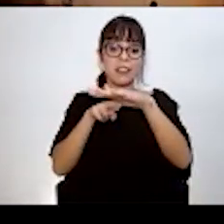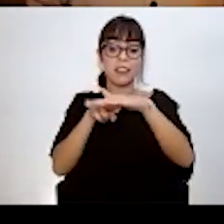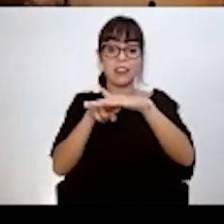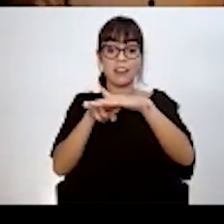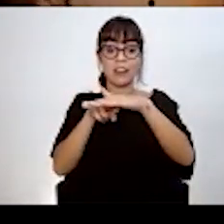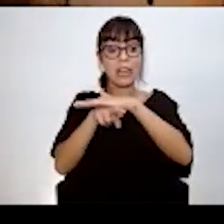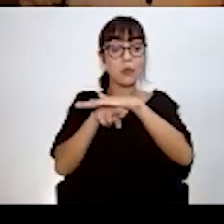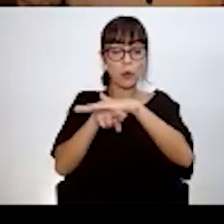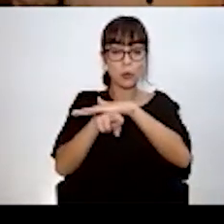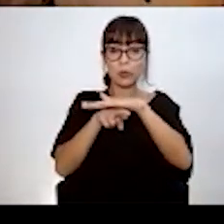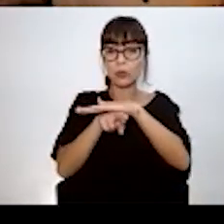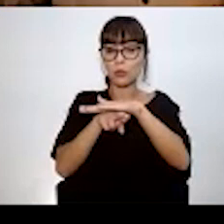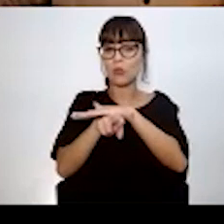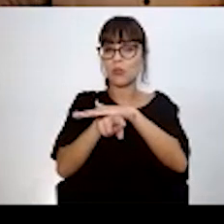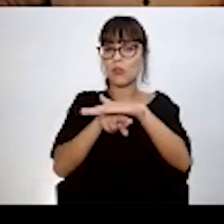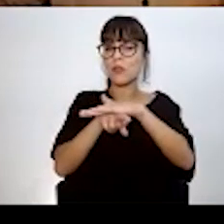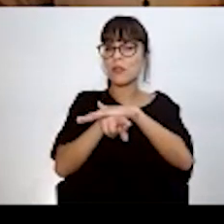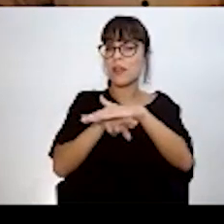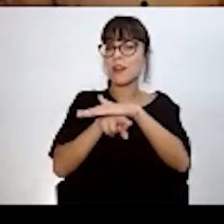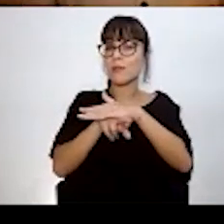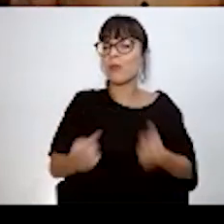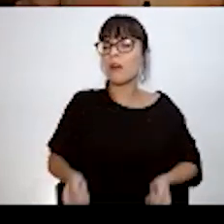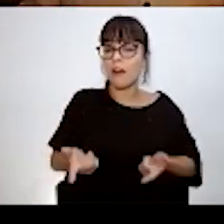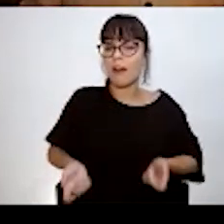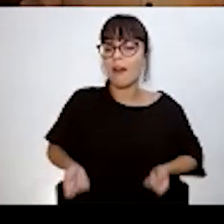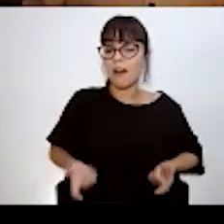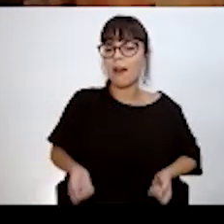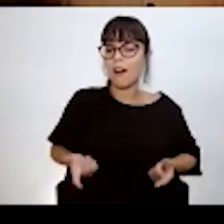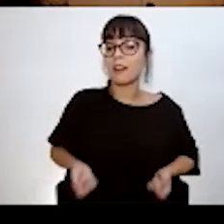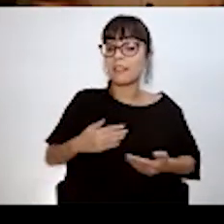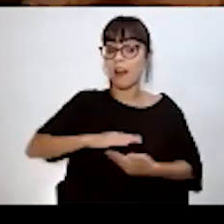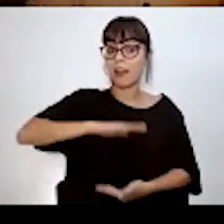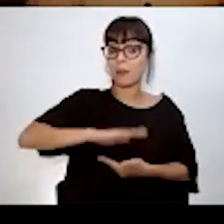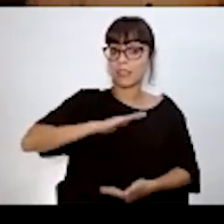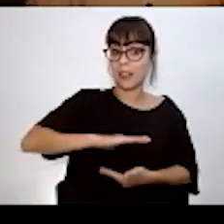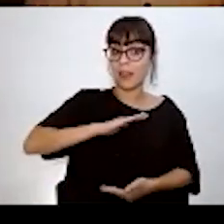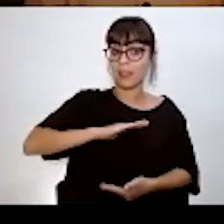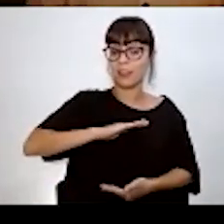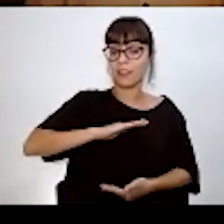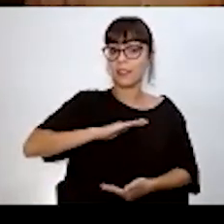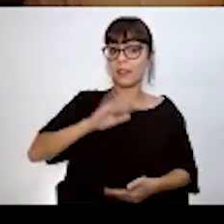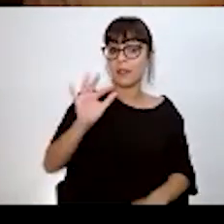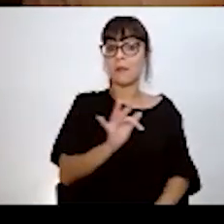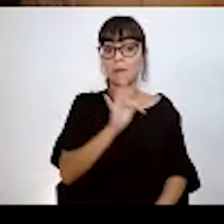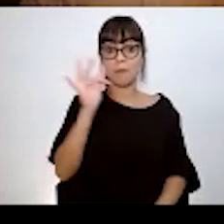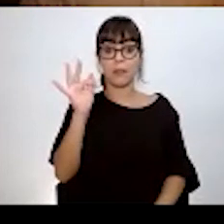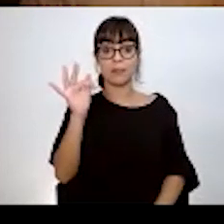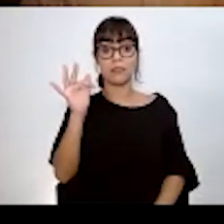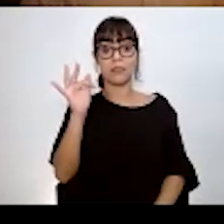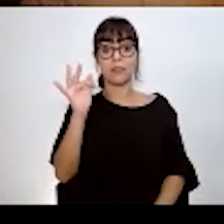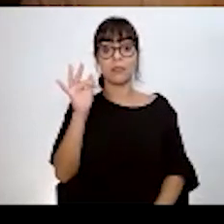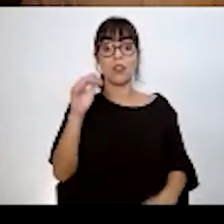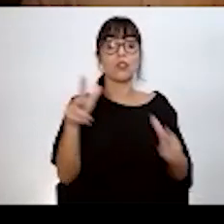formas de vida conforme a los recursos posibles que tiene este territorio, y la tecnología y las formas de distribuir lo socialmente